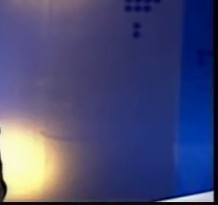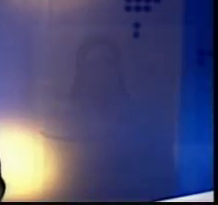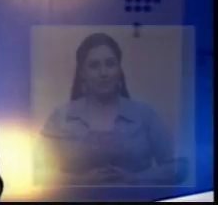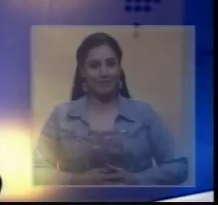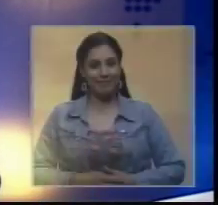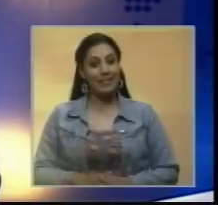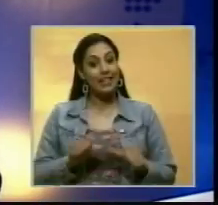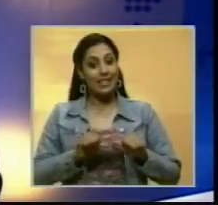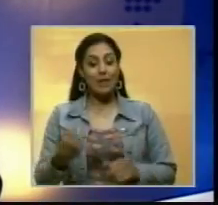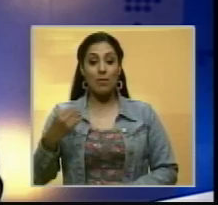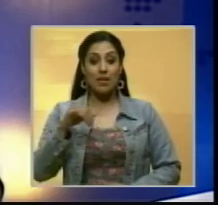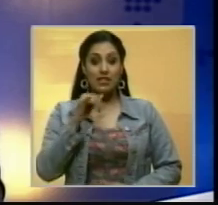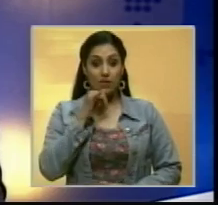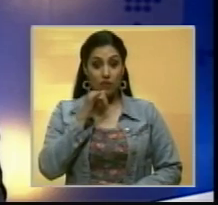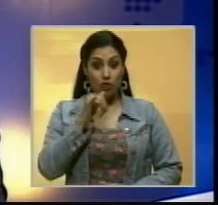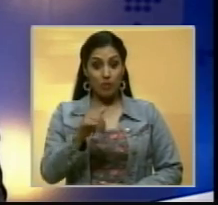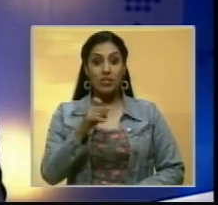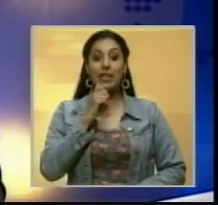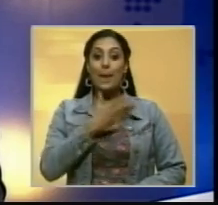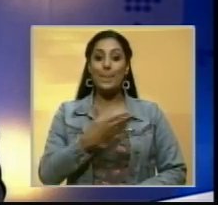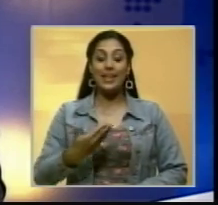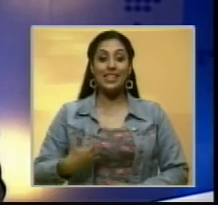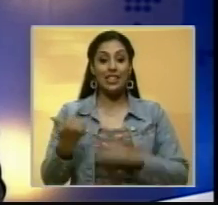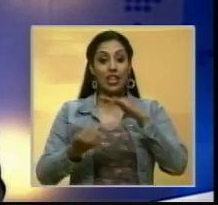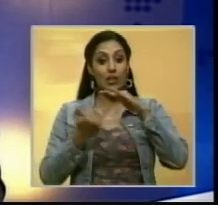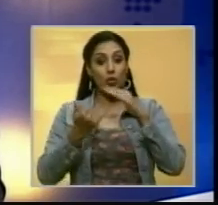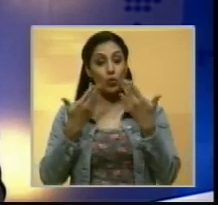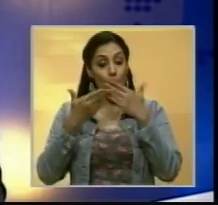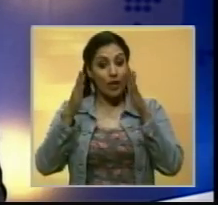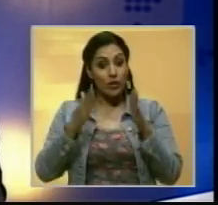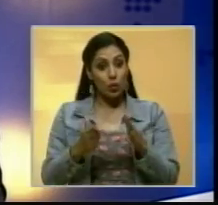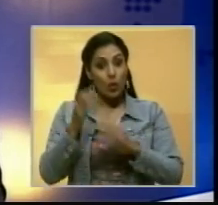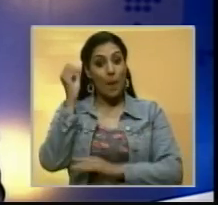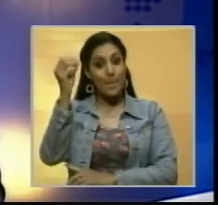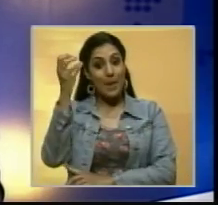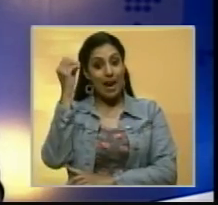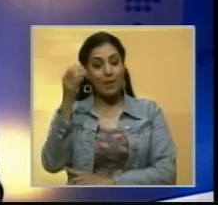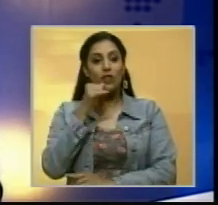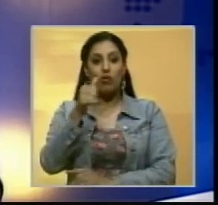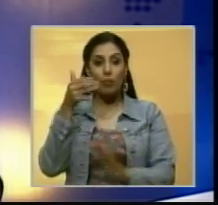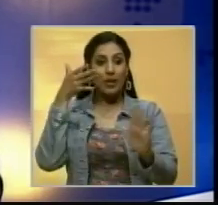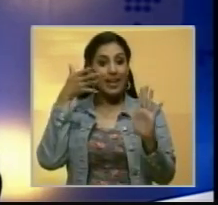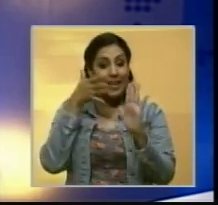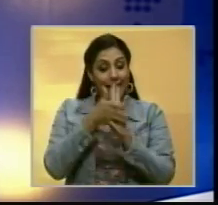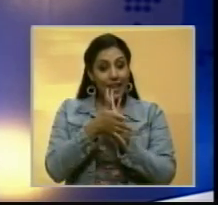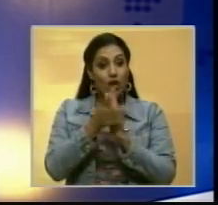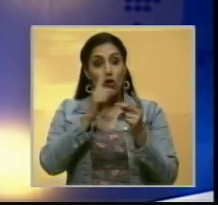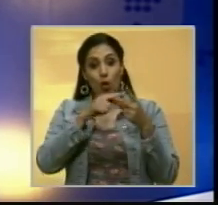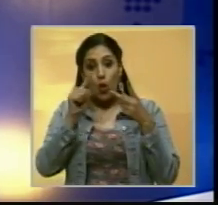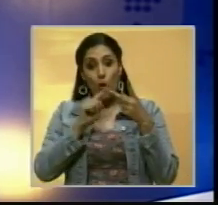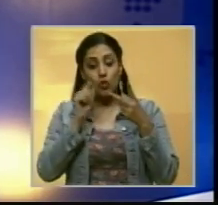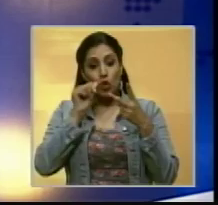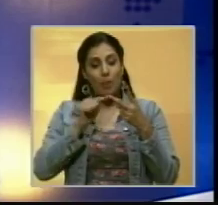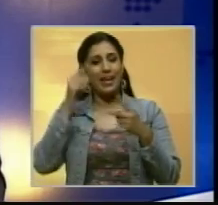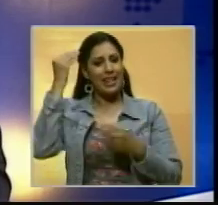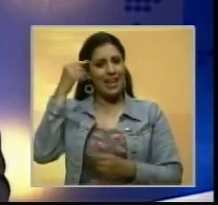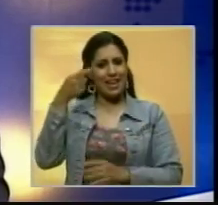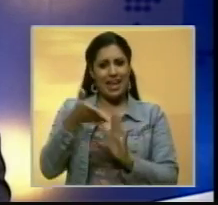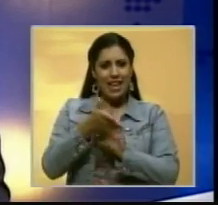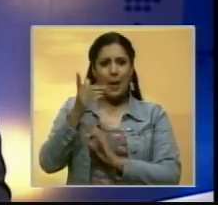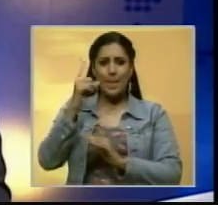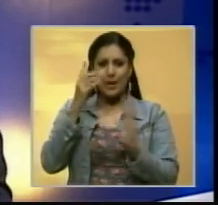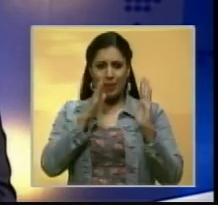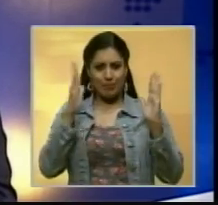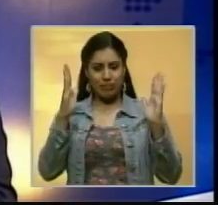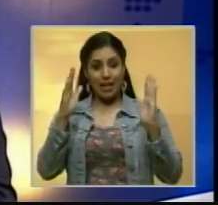Amigos, continuamos con las informaciones. El presidente del Instituto de Estudios Parlamentarios, Fermín Toro, Ramón Guillermo Aveledo, considera que el primer